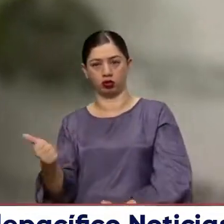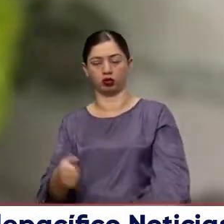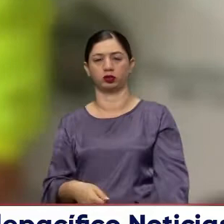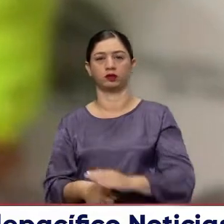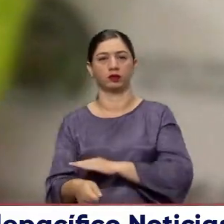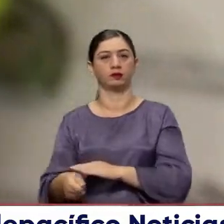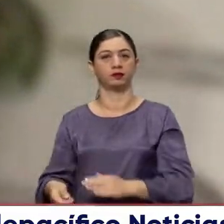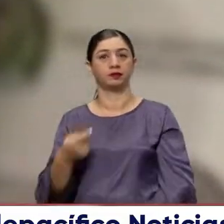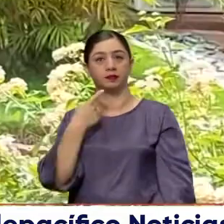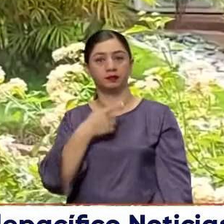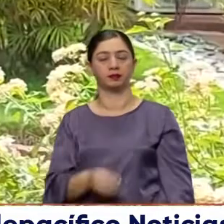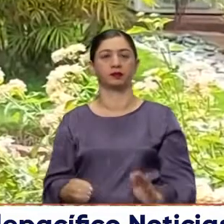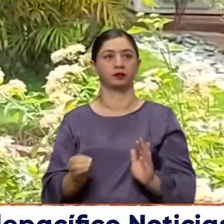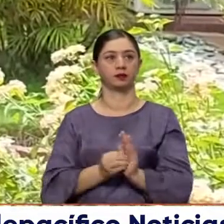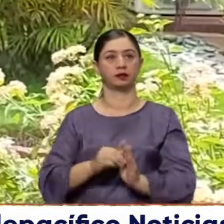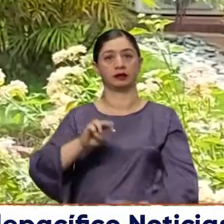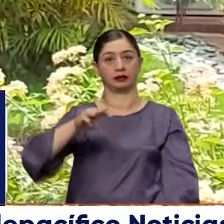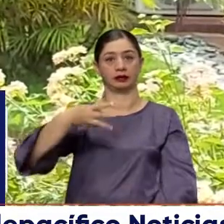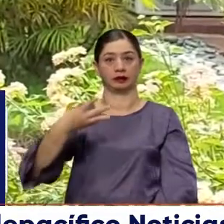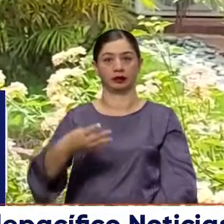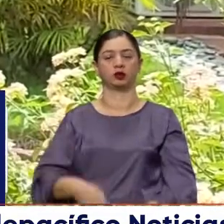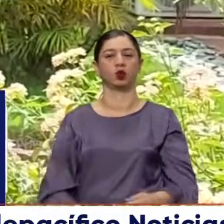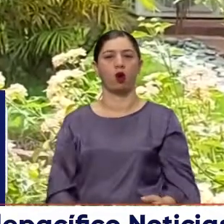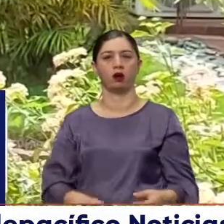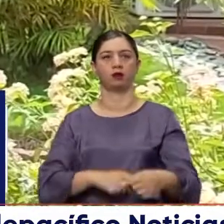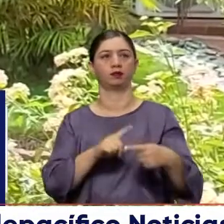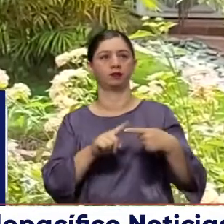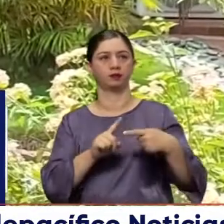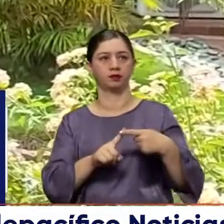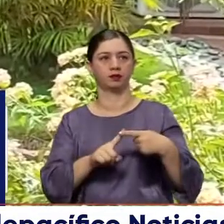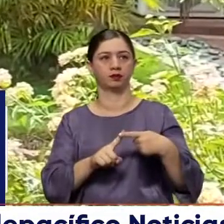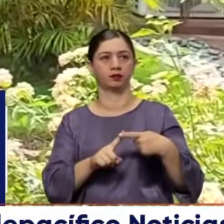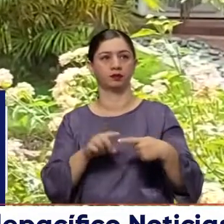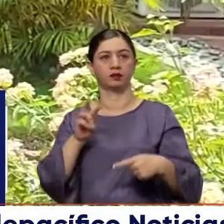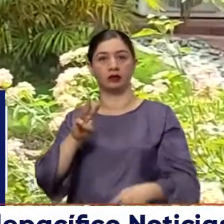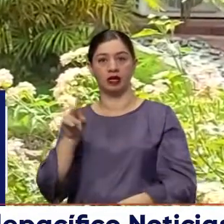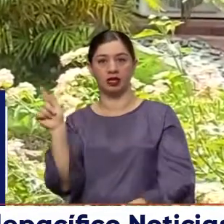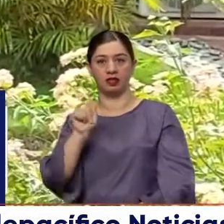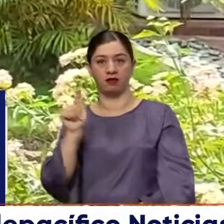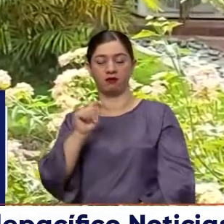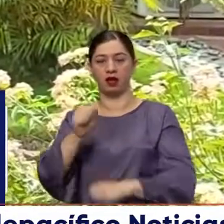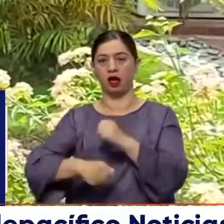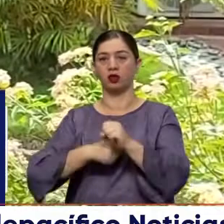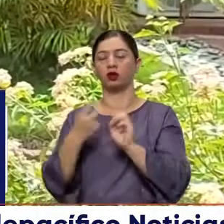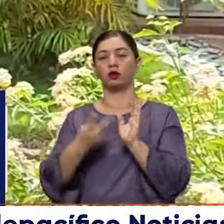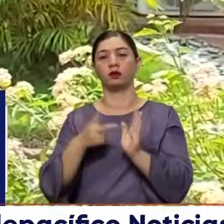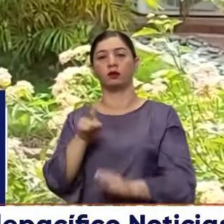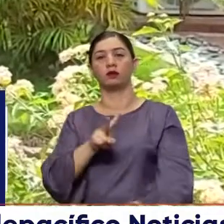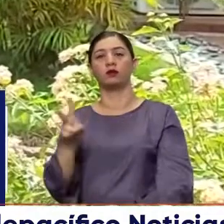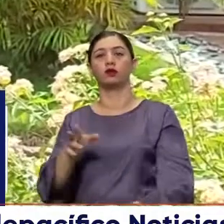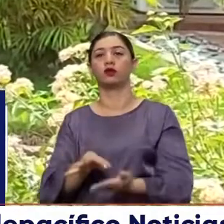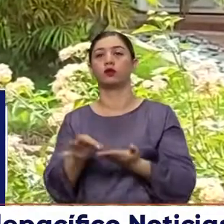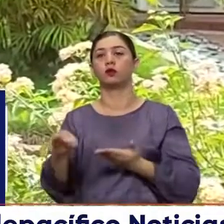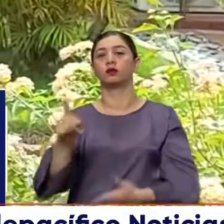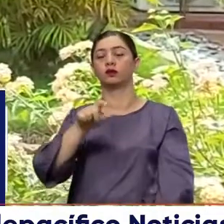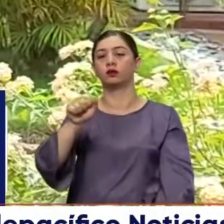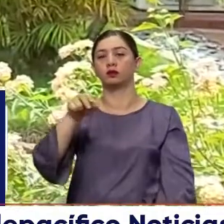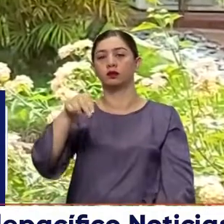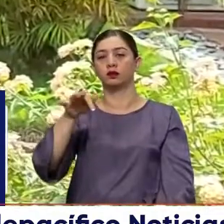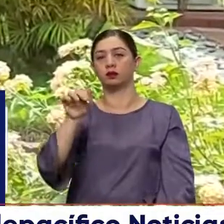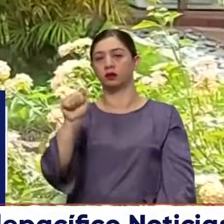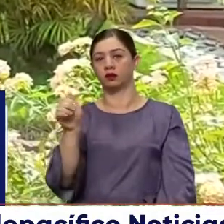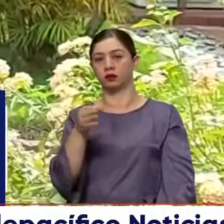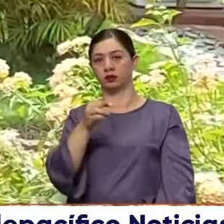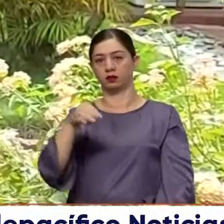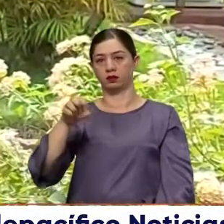logran evidenciar tres eventos. El primero de ellos ocurrido el pasado 3 de febrero de 2022 en la vereda Santa Marta del